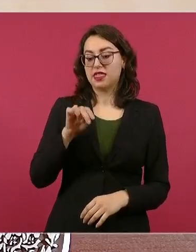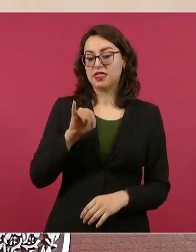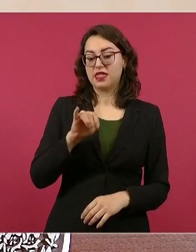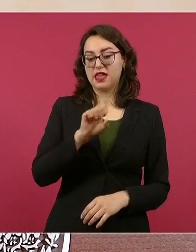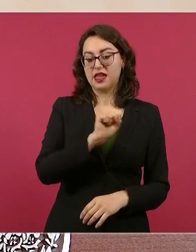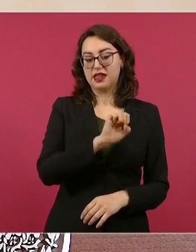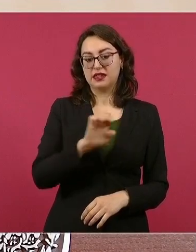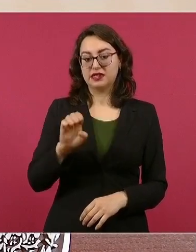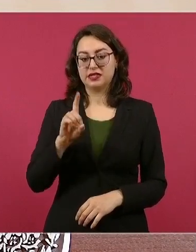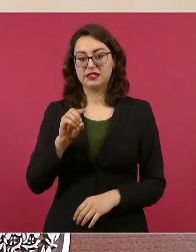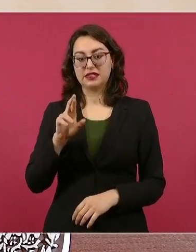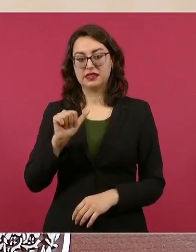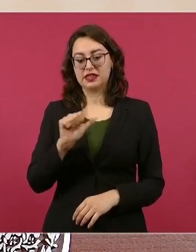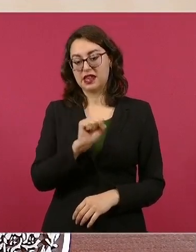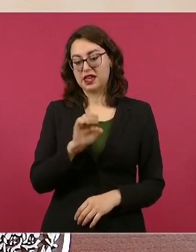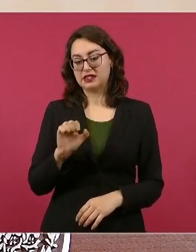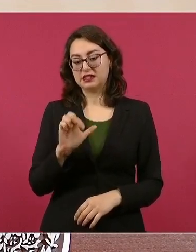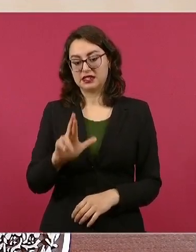Fíjense el nivel.